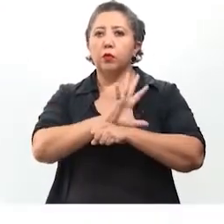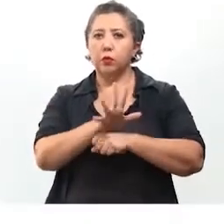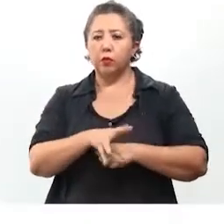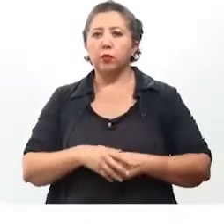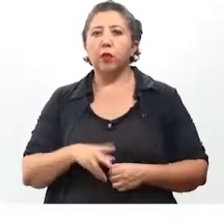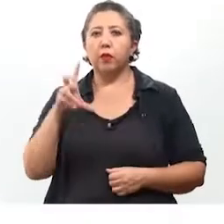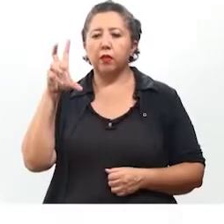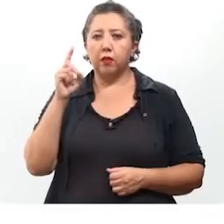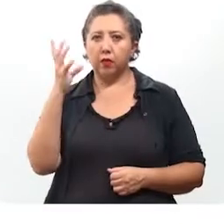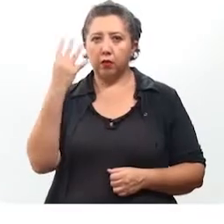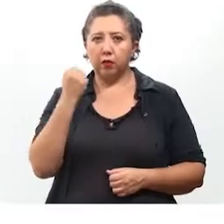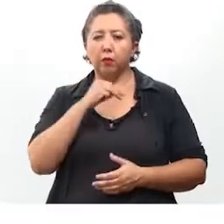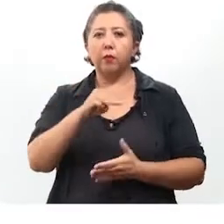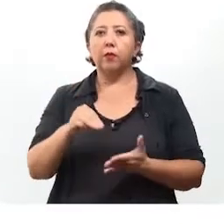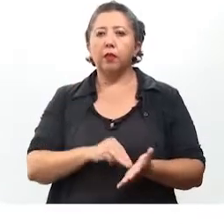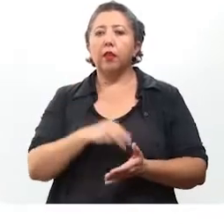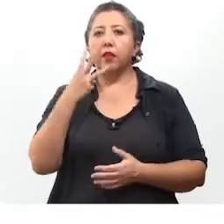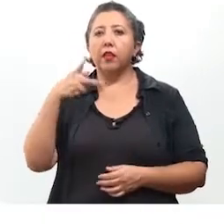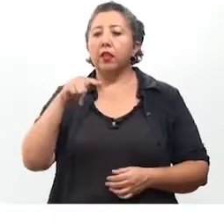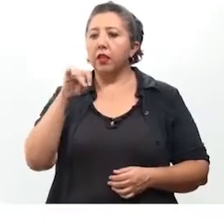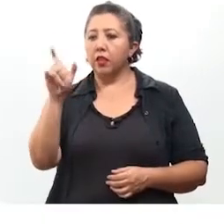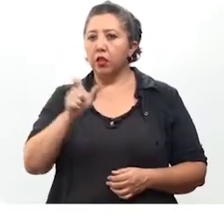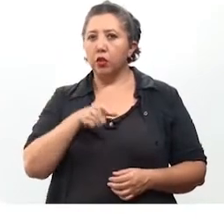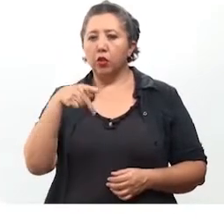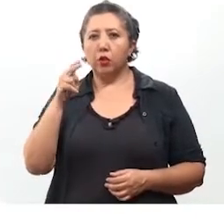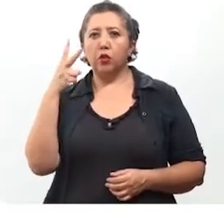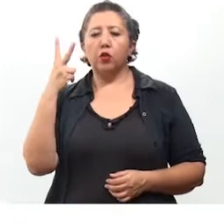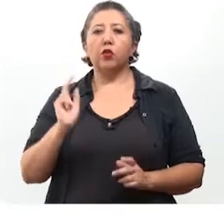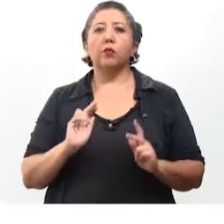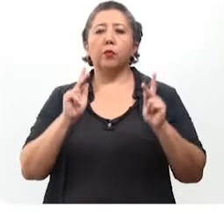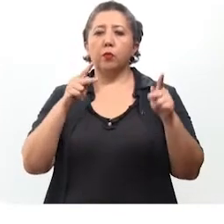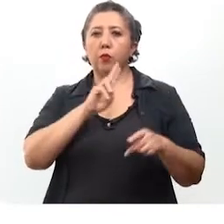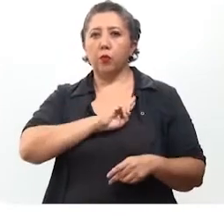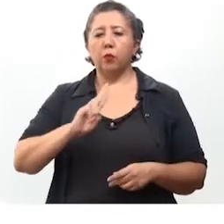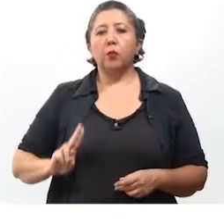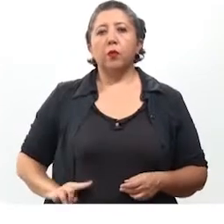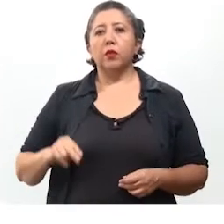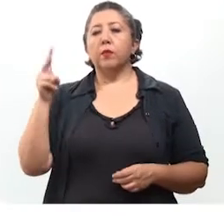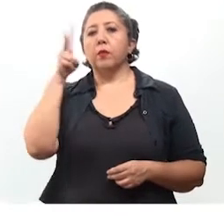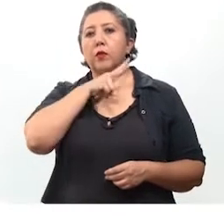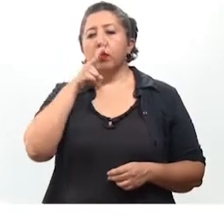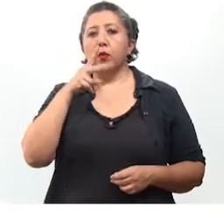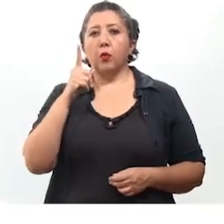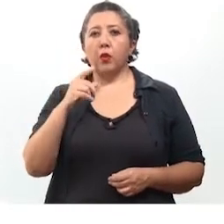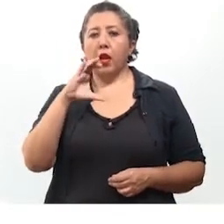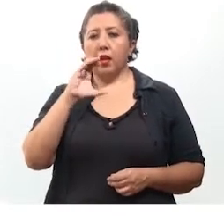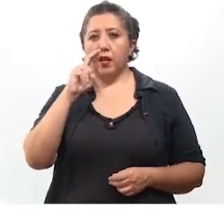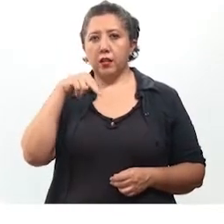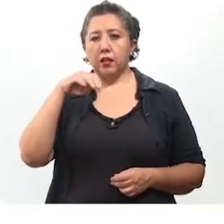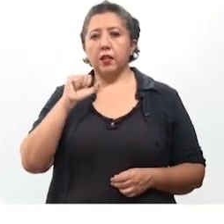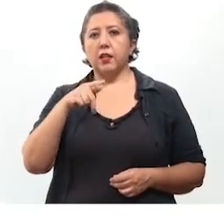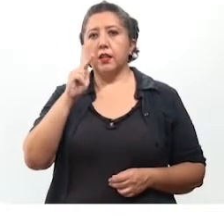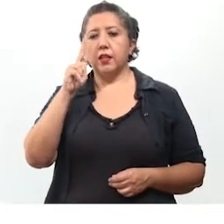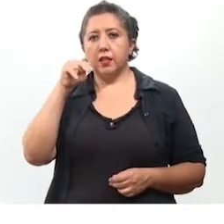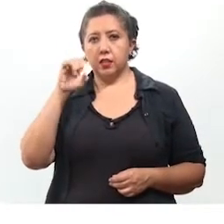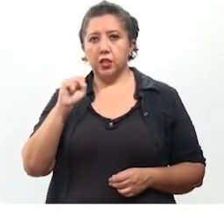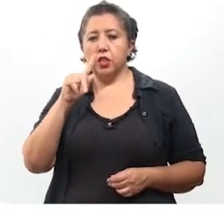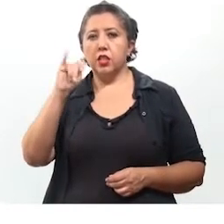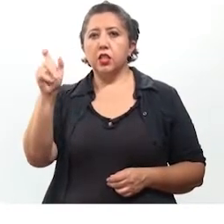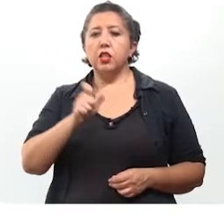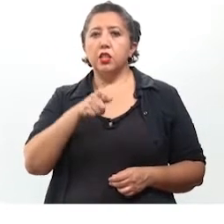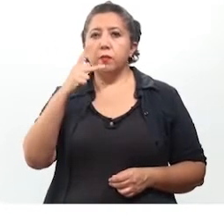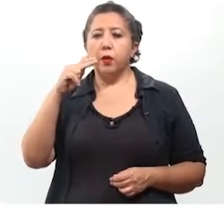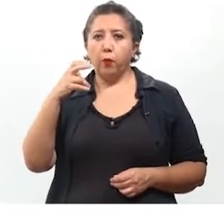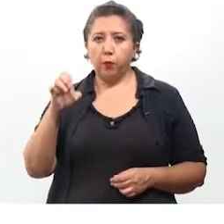coronavirus, 39 en Mérida, 3 en Tixcocop, 2 en Progreso, Humán y Valladolid, y 1 en Acanqué, Canacín, Motul y